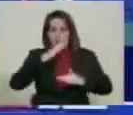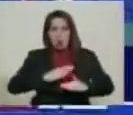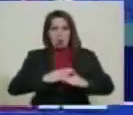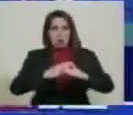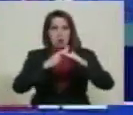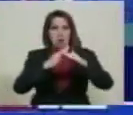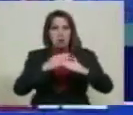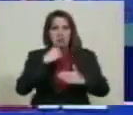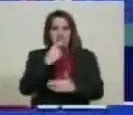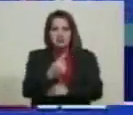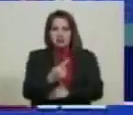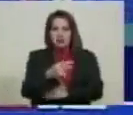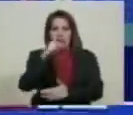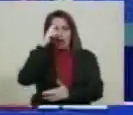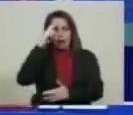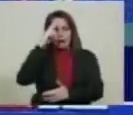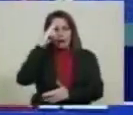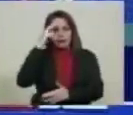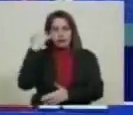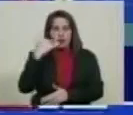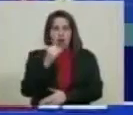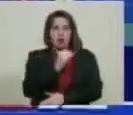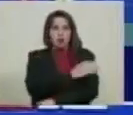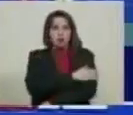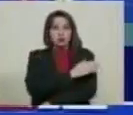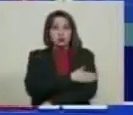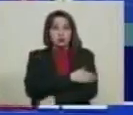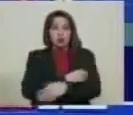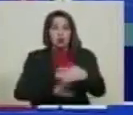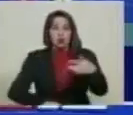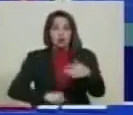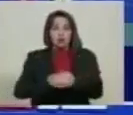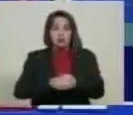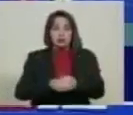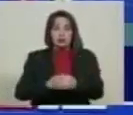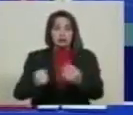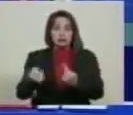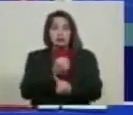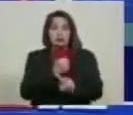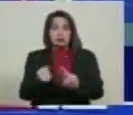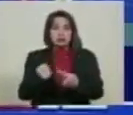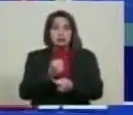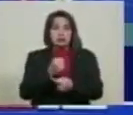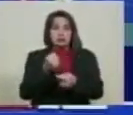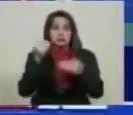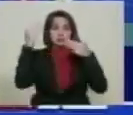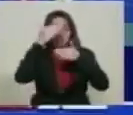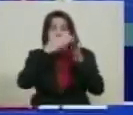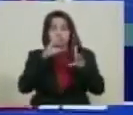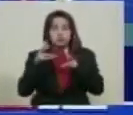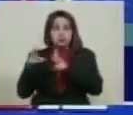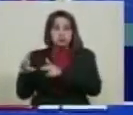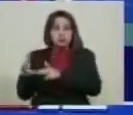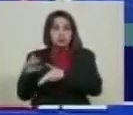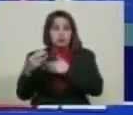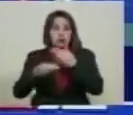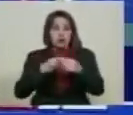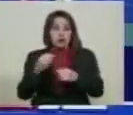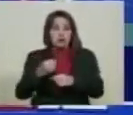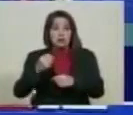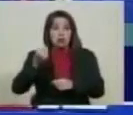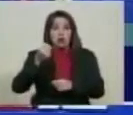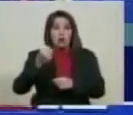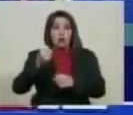reconocer que hay una oposición golpista, violenta, terrorista, criminal que hizo ese